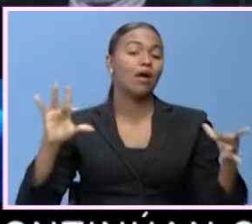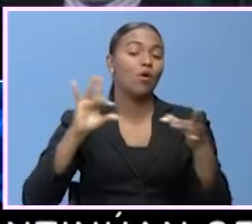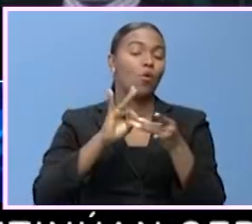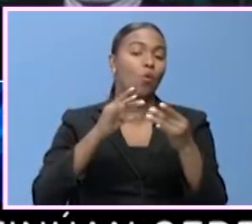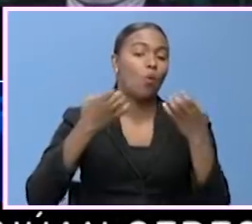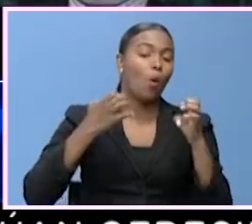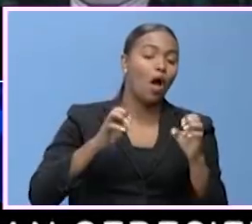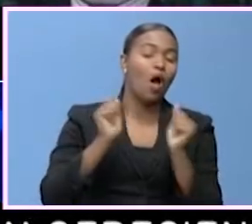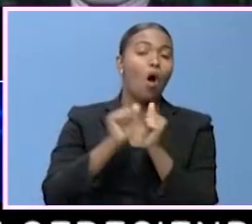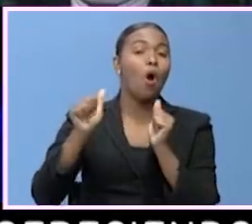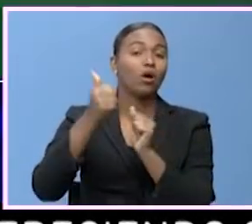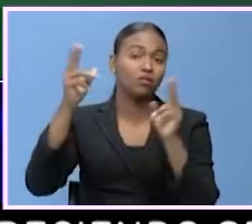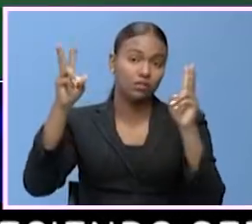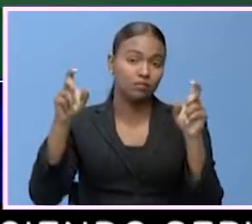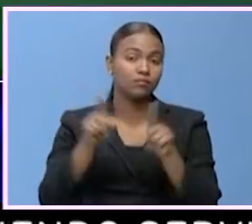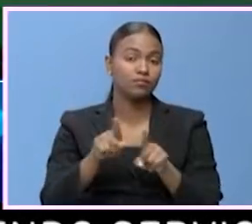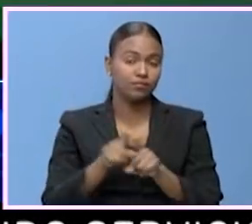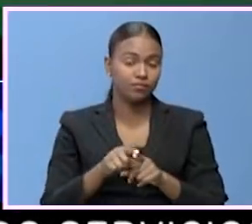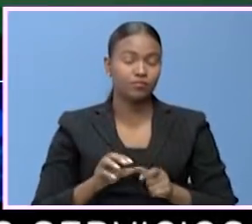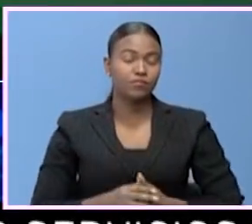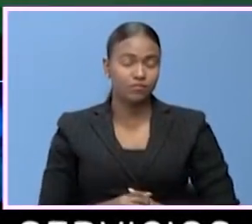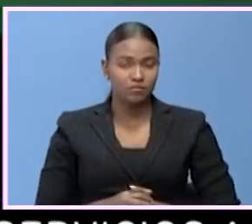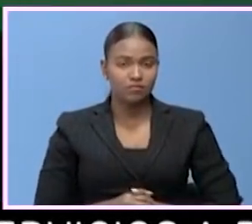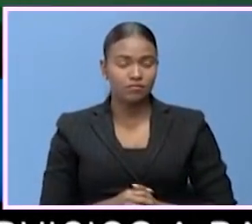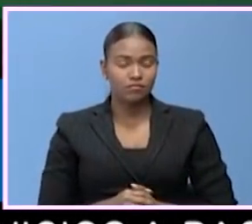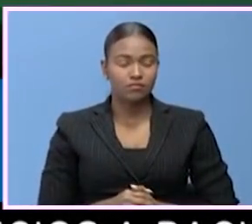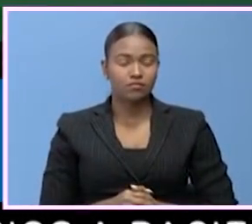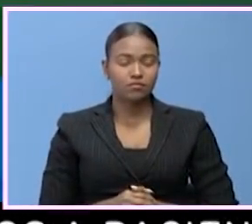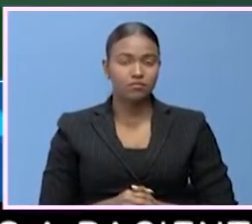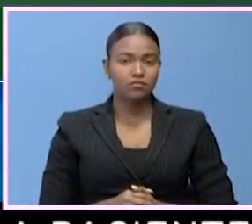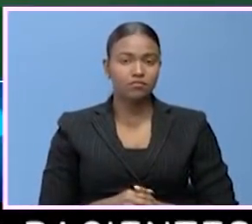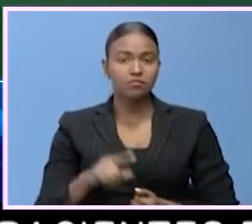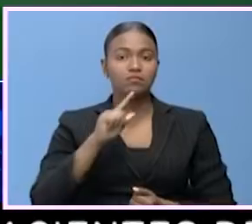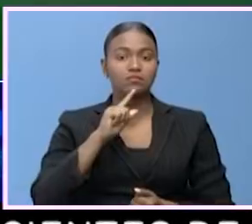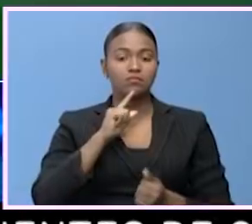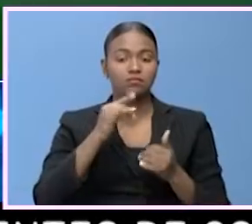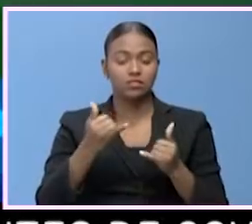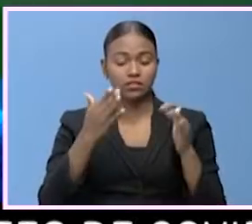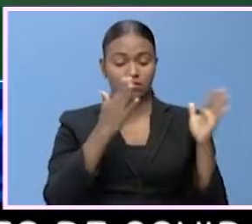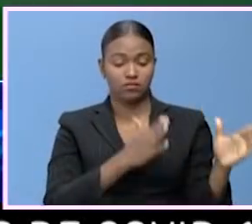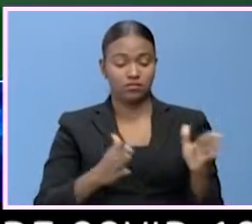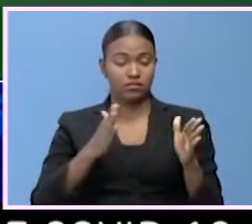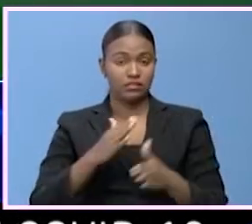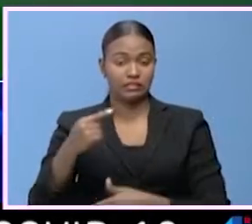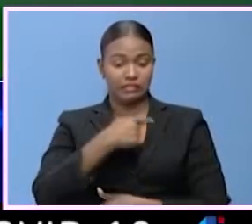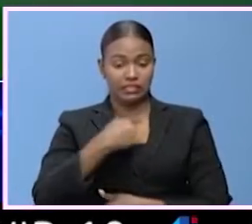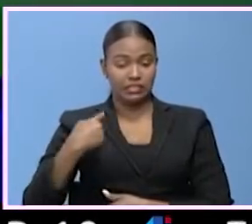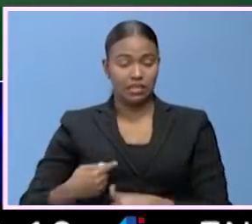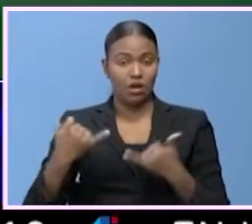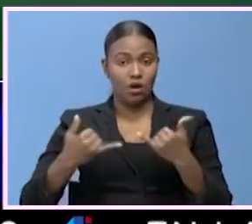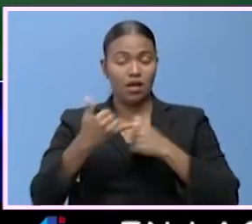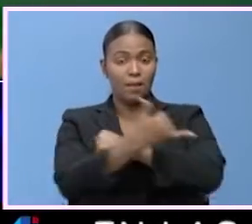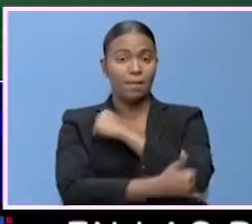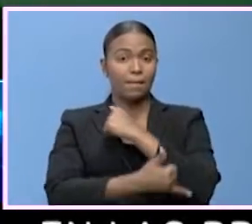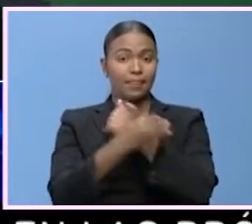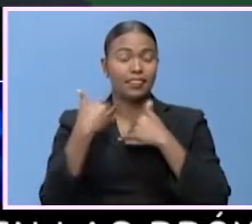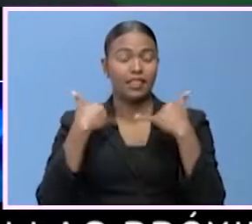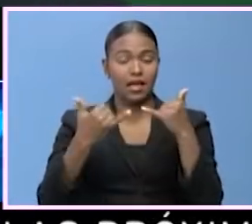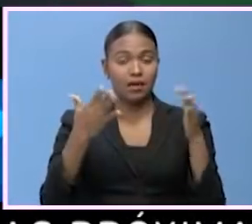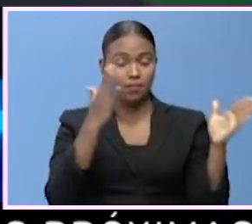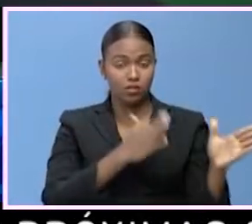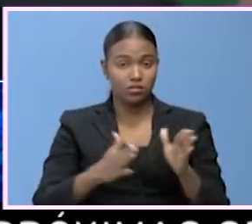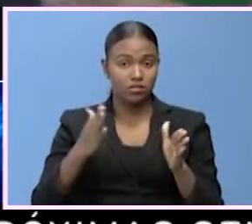a otras iniciativas. Lo cierto es que en la medida en que China, fundamentalmente ahora, que es el país que está en un proceso